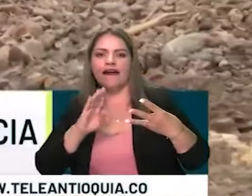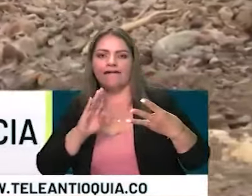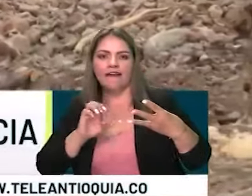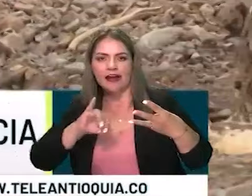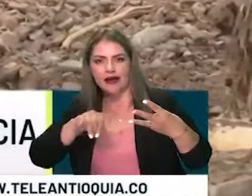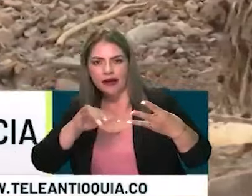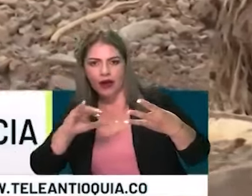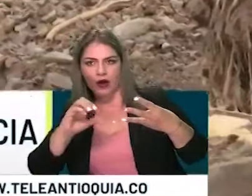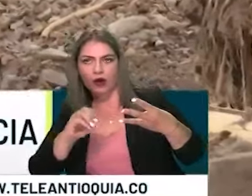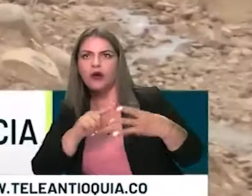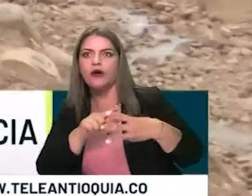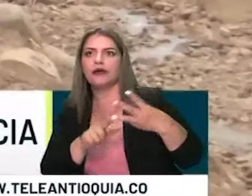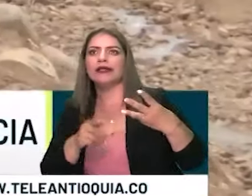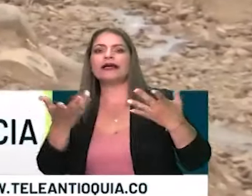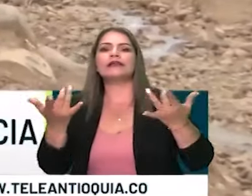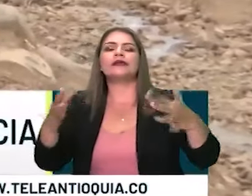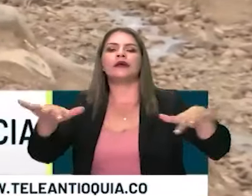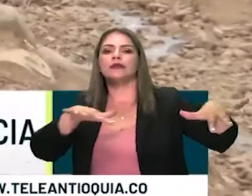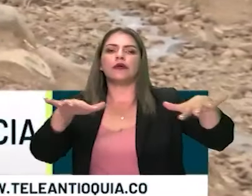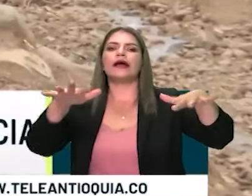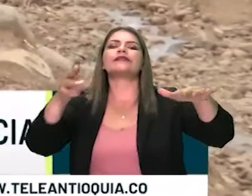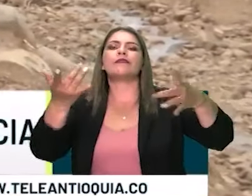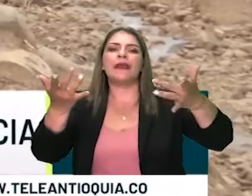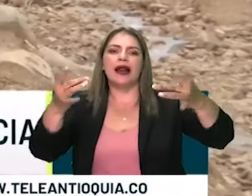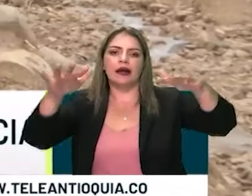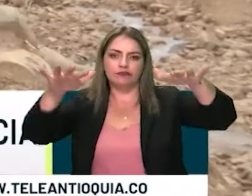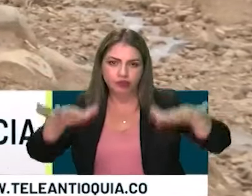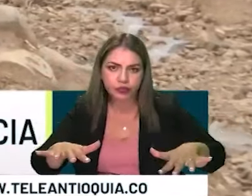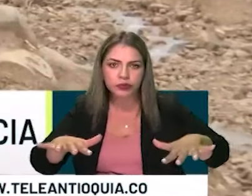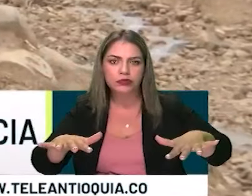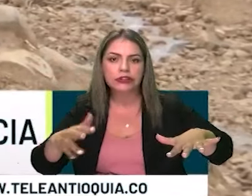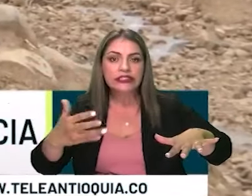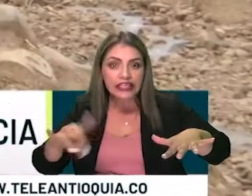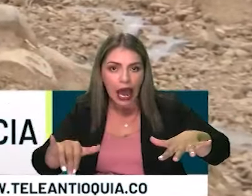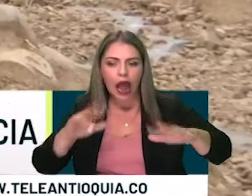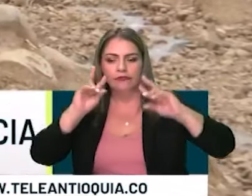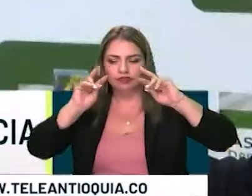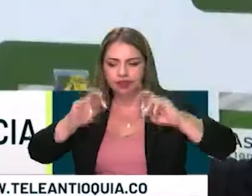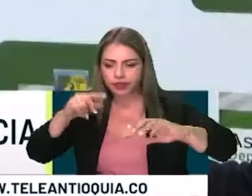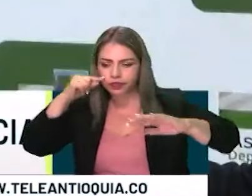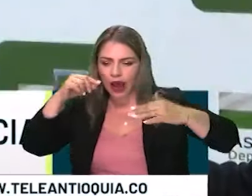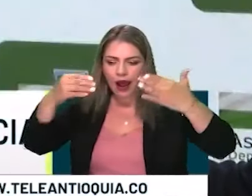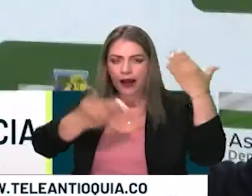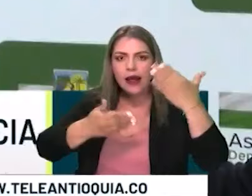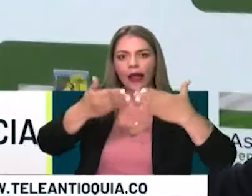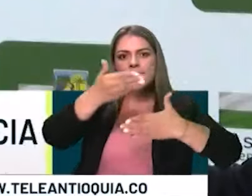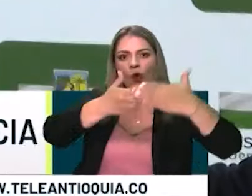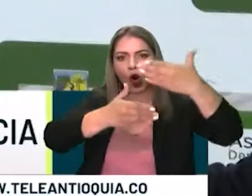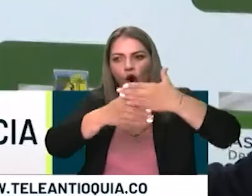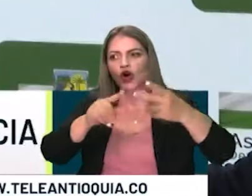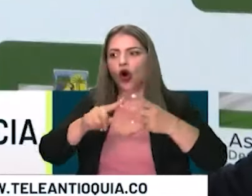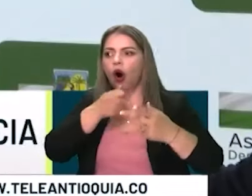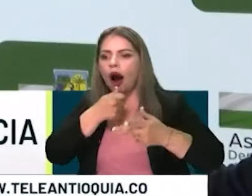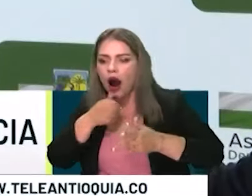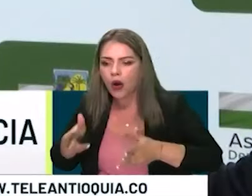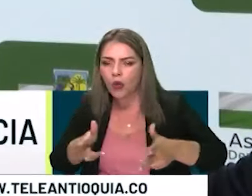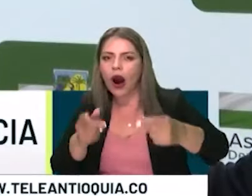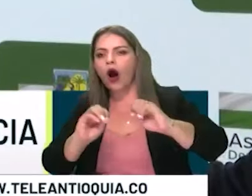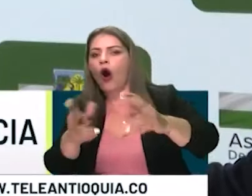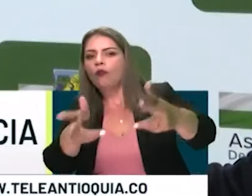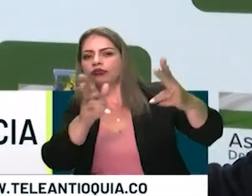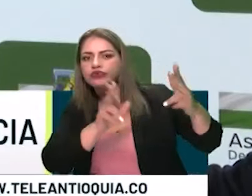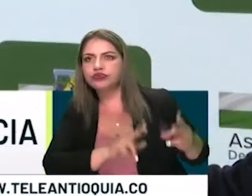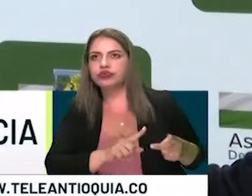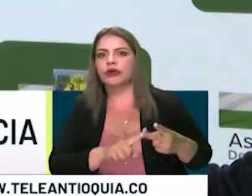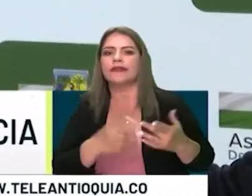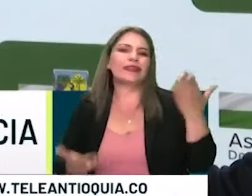que se asiente para poder hacer los estudios pertinentes en algunos momentos, unos muros de contención, otros viaductos, o simplemente llenar de acuerdo